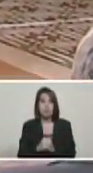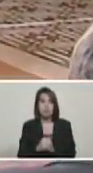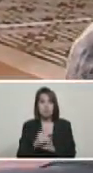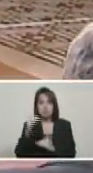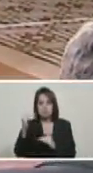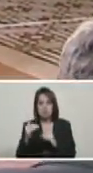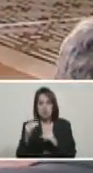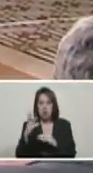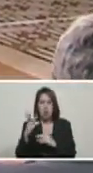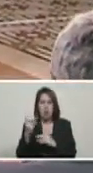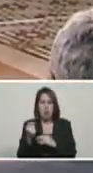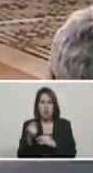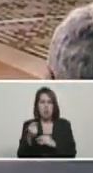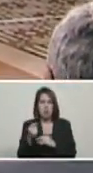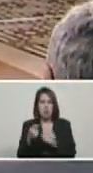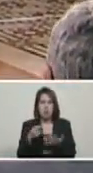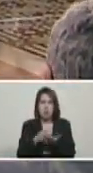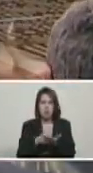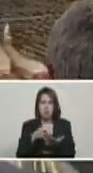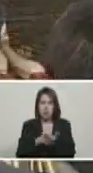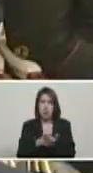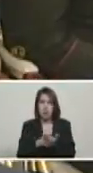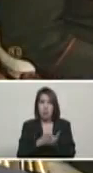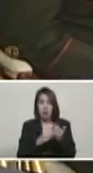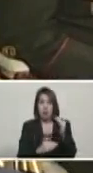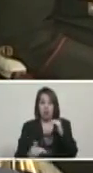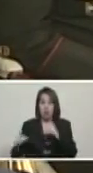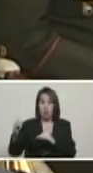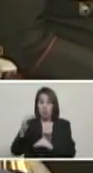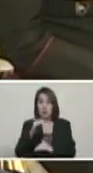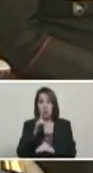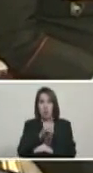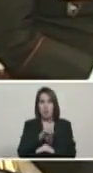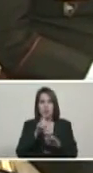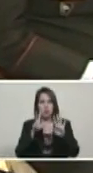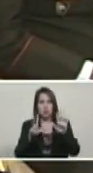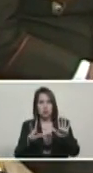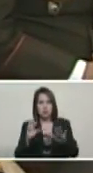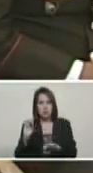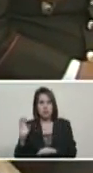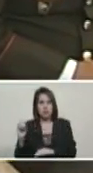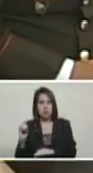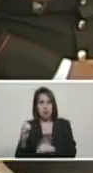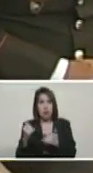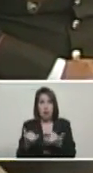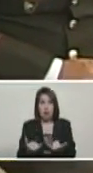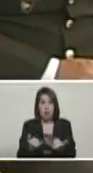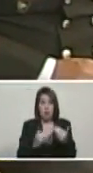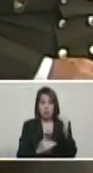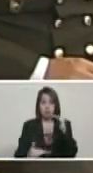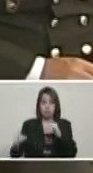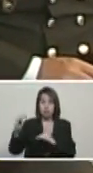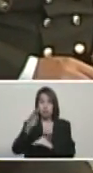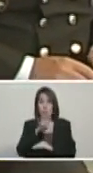Ahora le corresponde entonces el aumento de 1.800 bolívares a 4.500 la pensión.